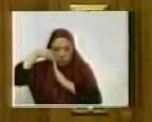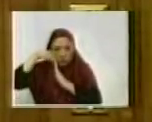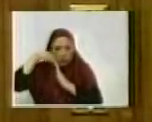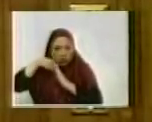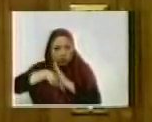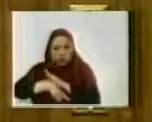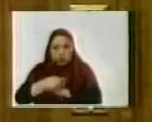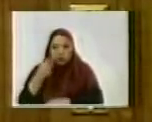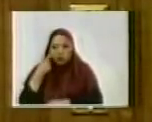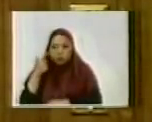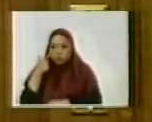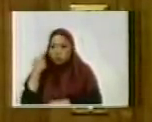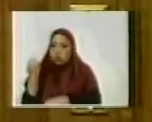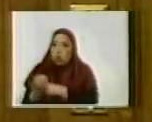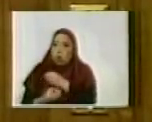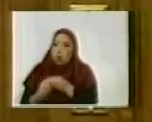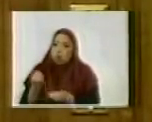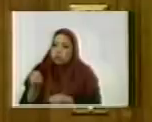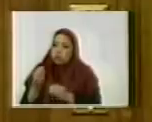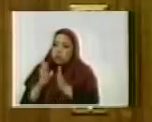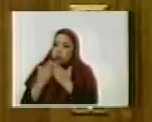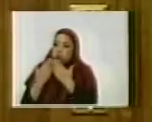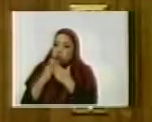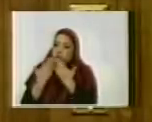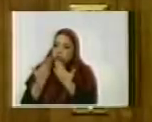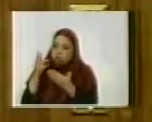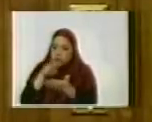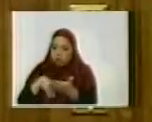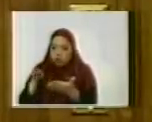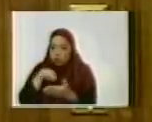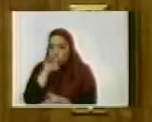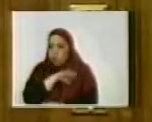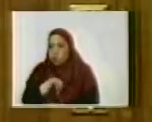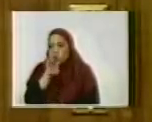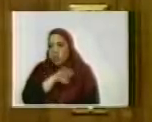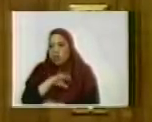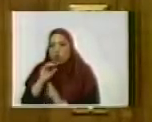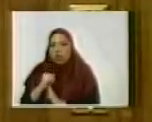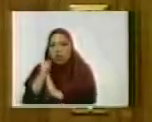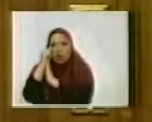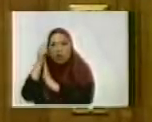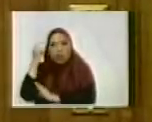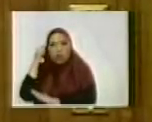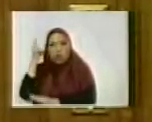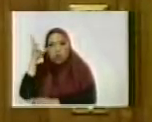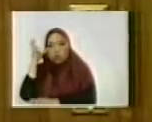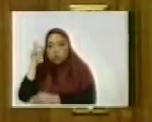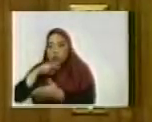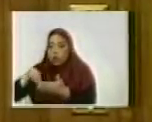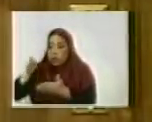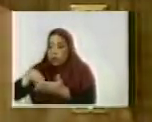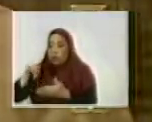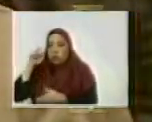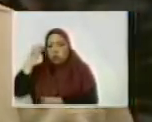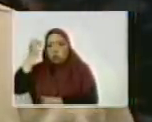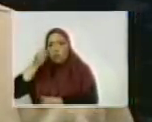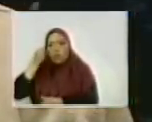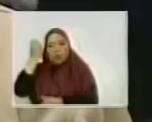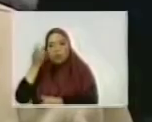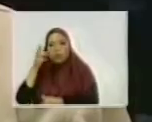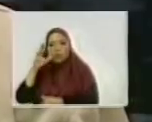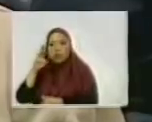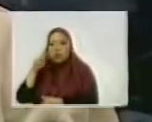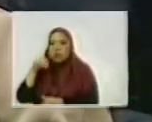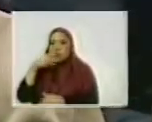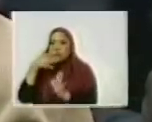Permanentemente leía las obras fundamentales de Carlos Marx. Creo que fue un marxista consecuente pero